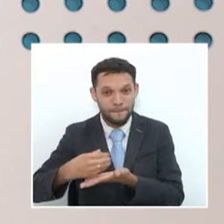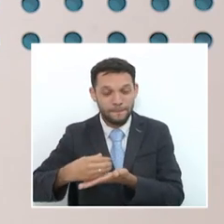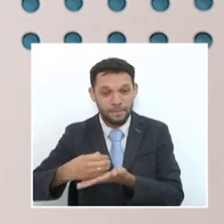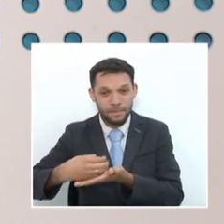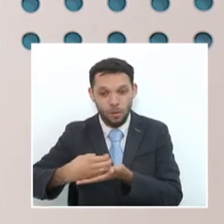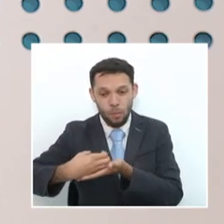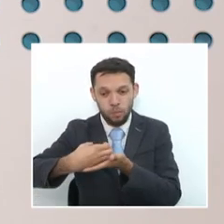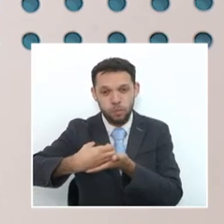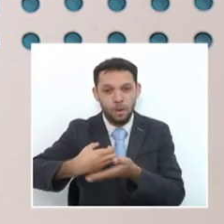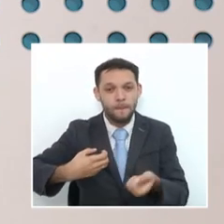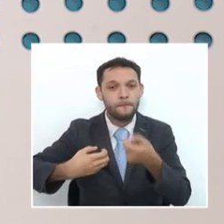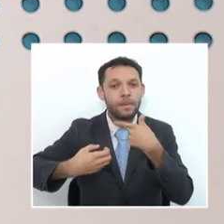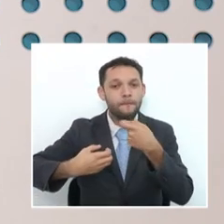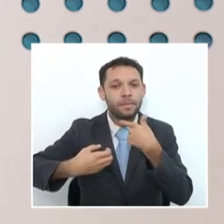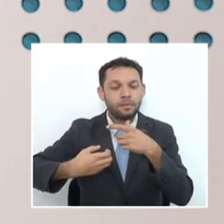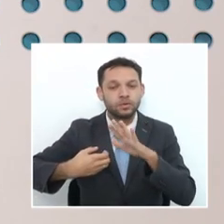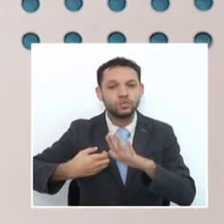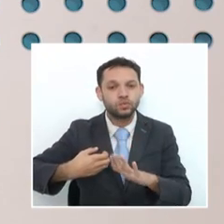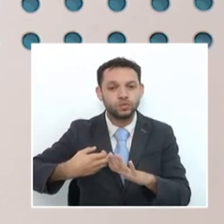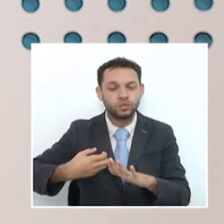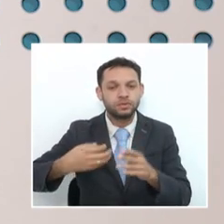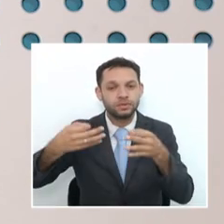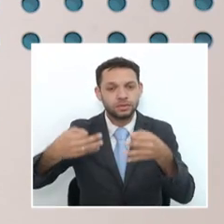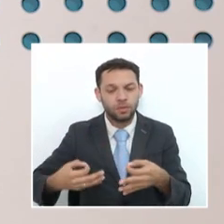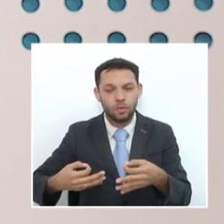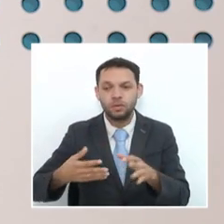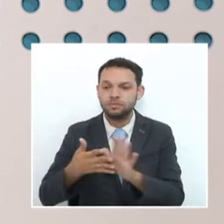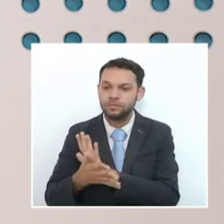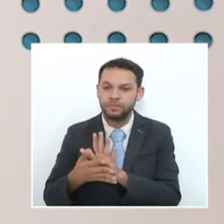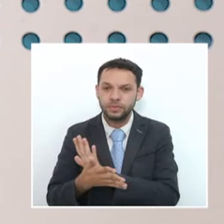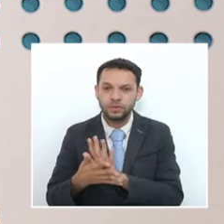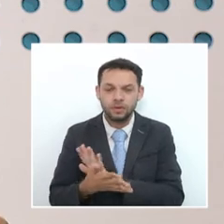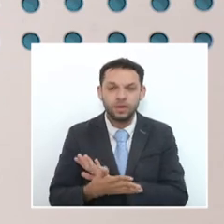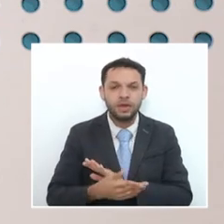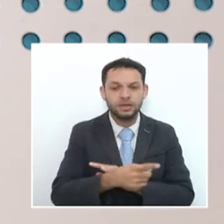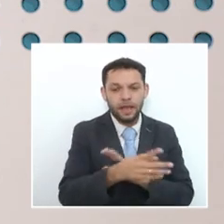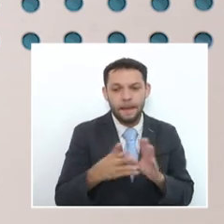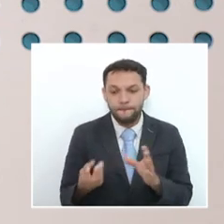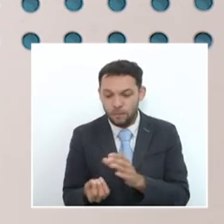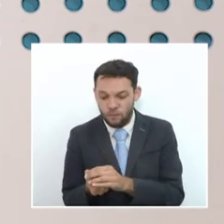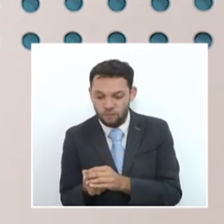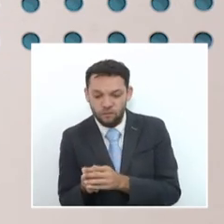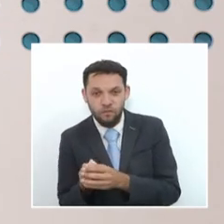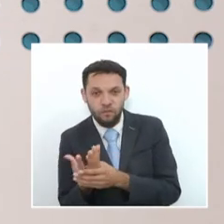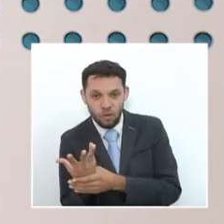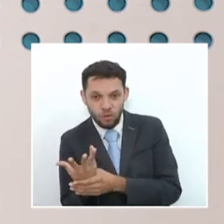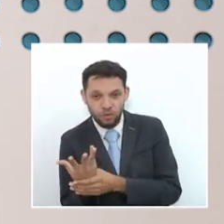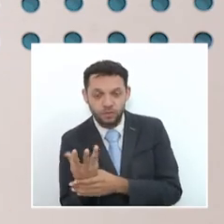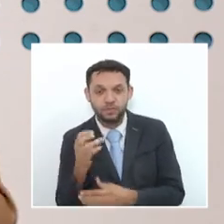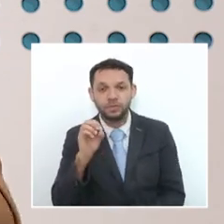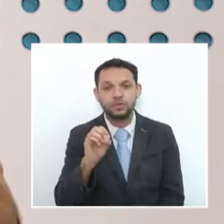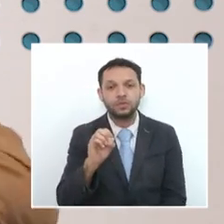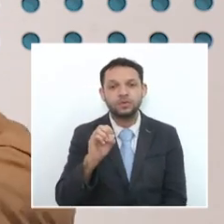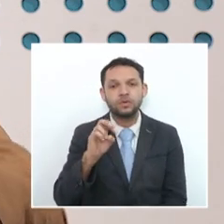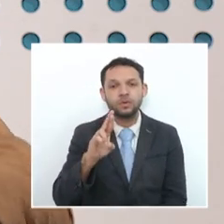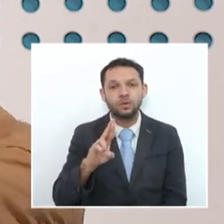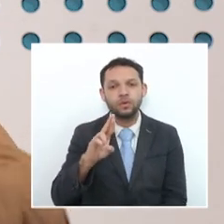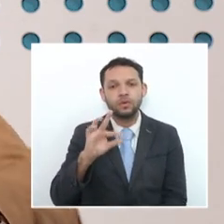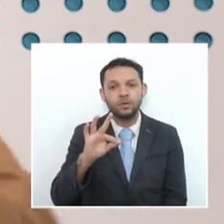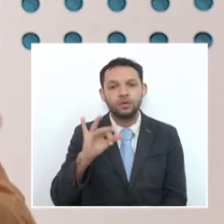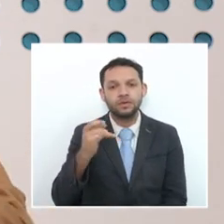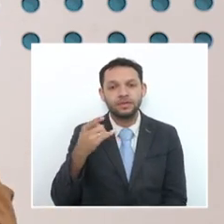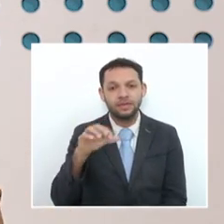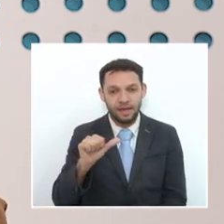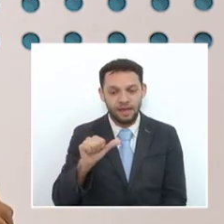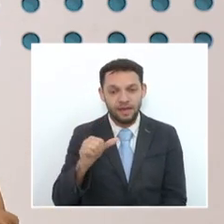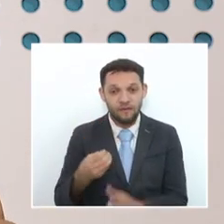las notas de salud. La urtica viene de la ortiga, ¿no? Todos han visto que ustedes se pegan con ortiga y se brotan y les